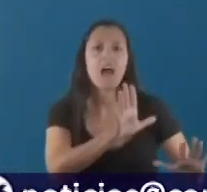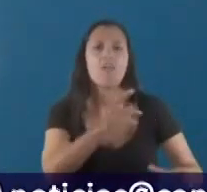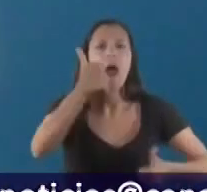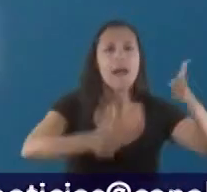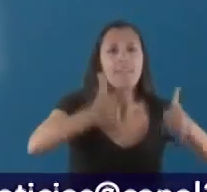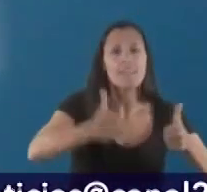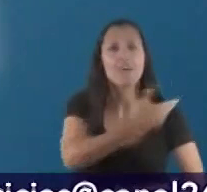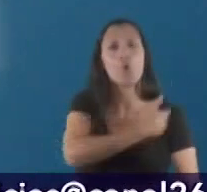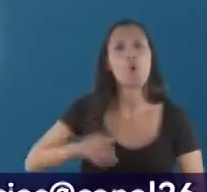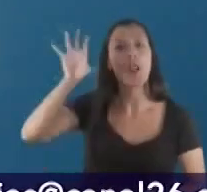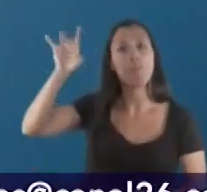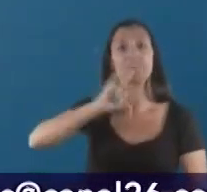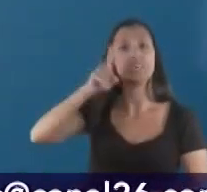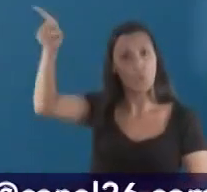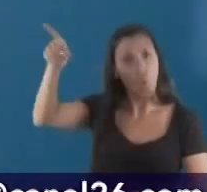de Tucumán,